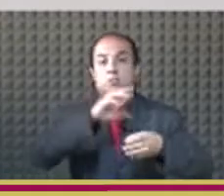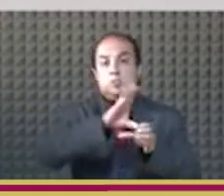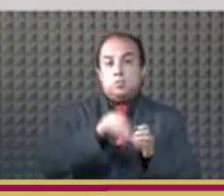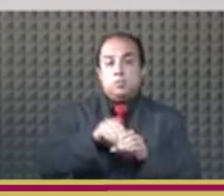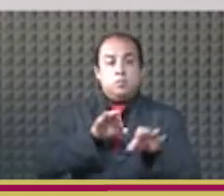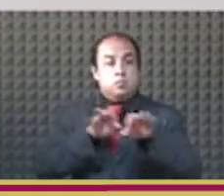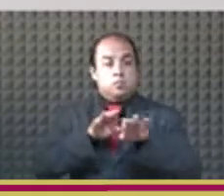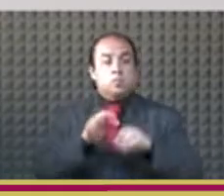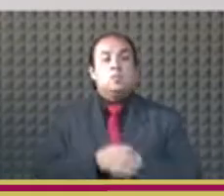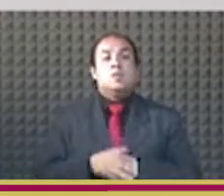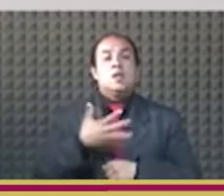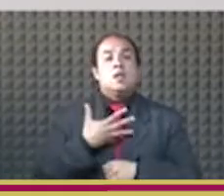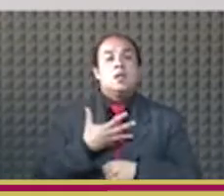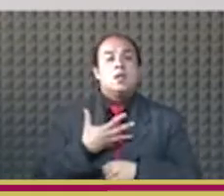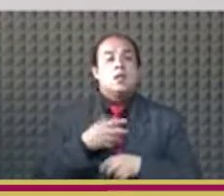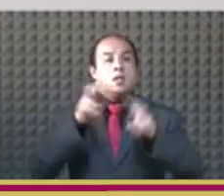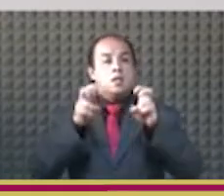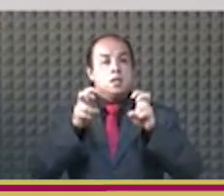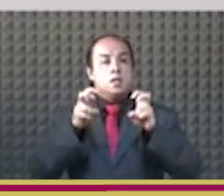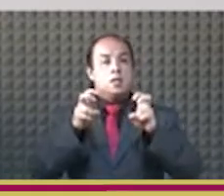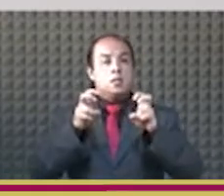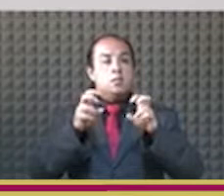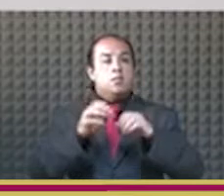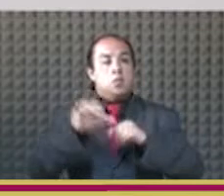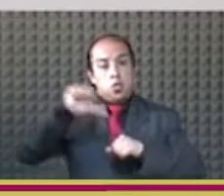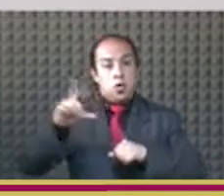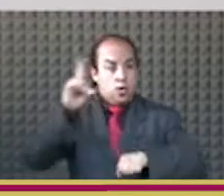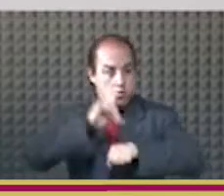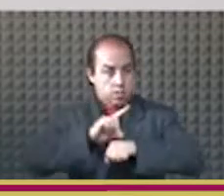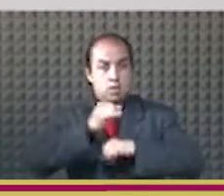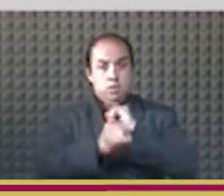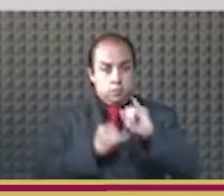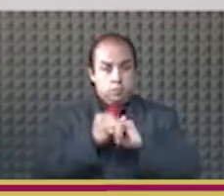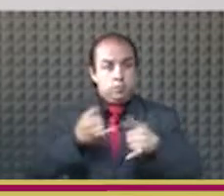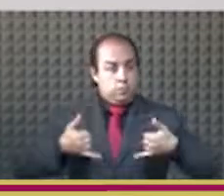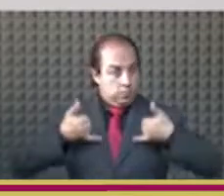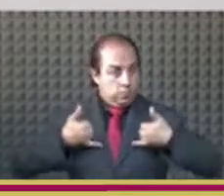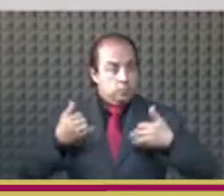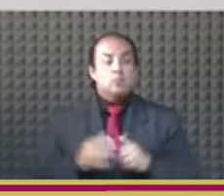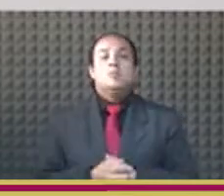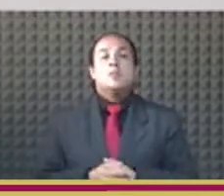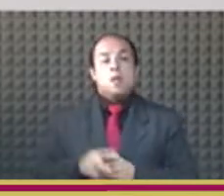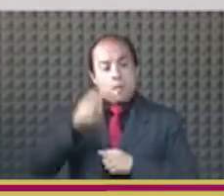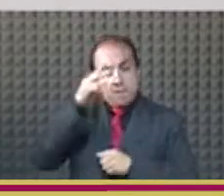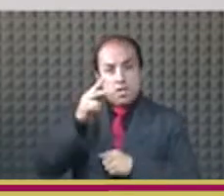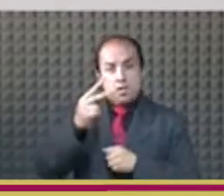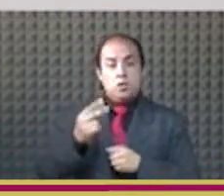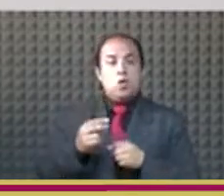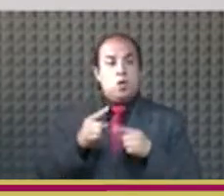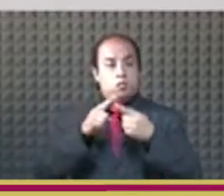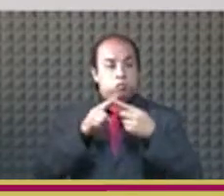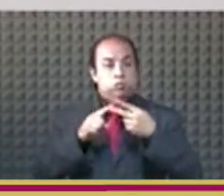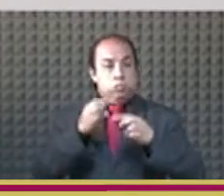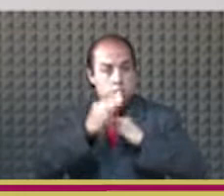Laboral, que se lleva a cabo en el marco del Día Internacional de la Juventud. En México y en el mundo